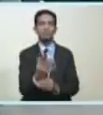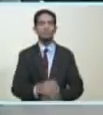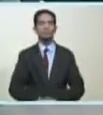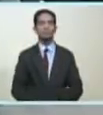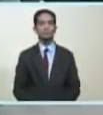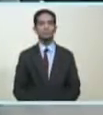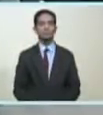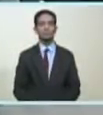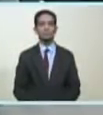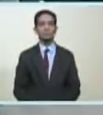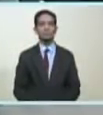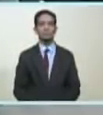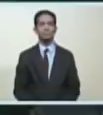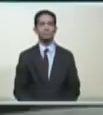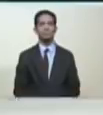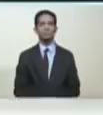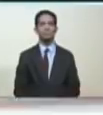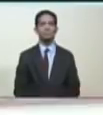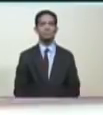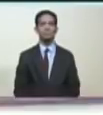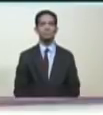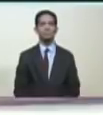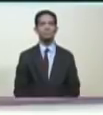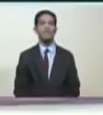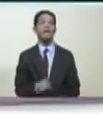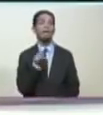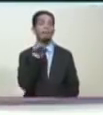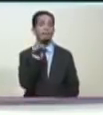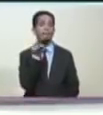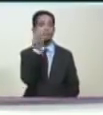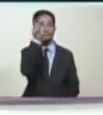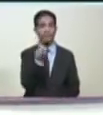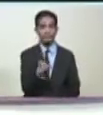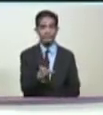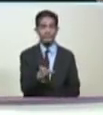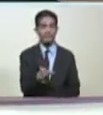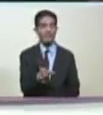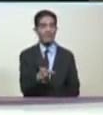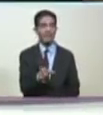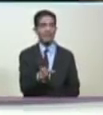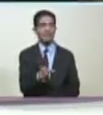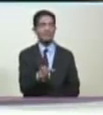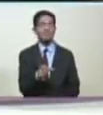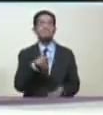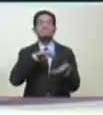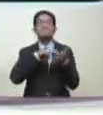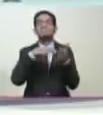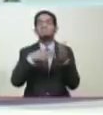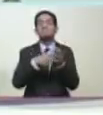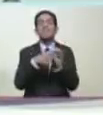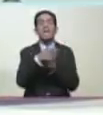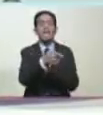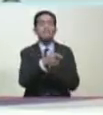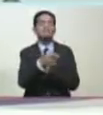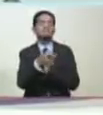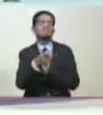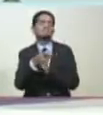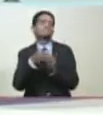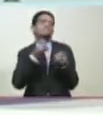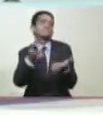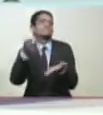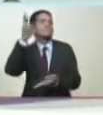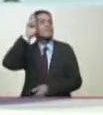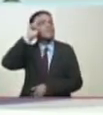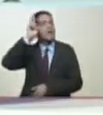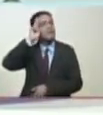Terminó dándole la razón a todos los argumentos con que lo habían atacado